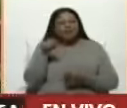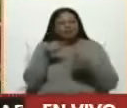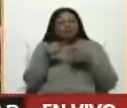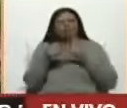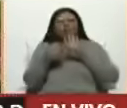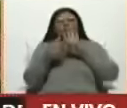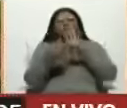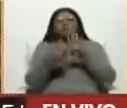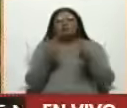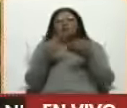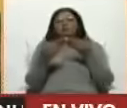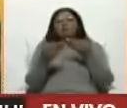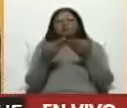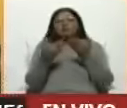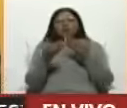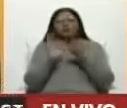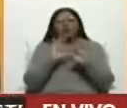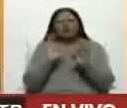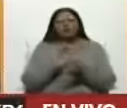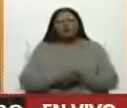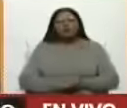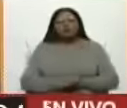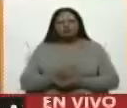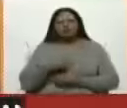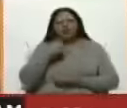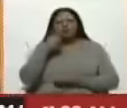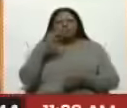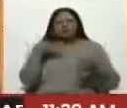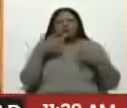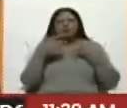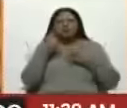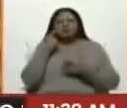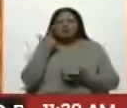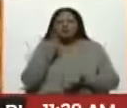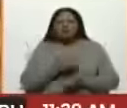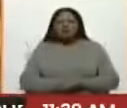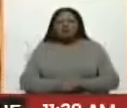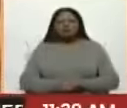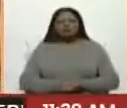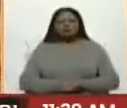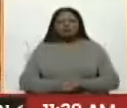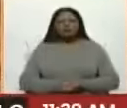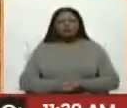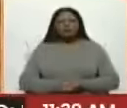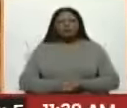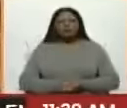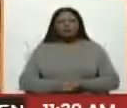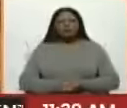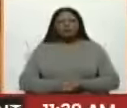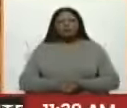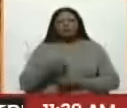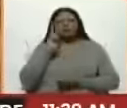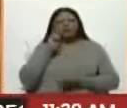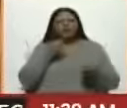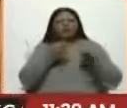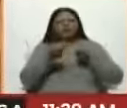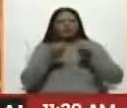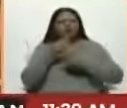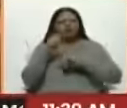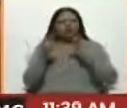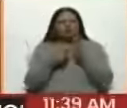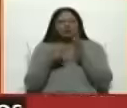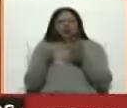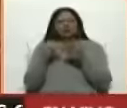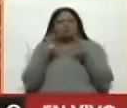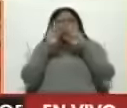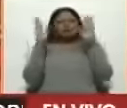sacan. Yo le decía en estos días en un acto, mira, es tanto el control que tiene la